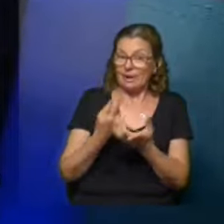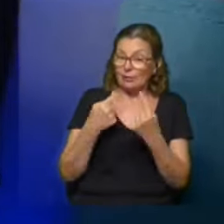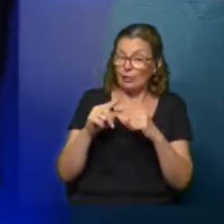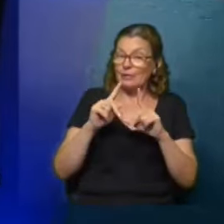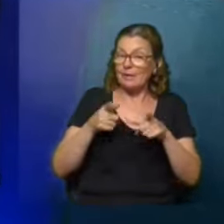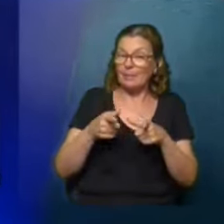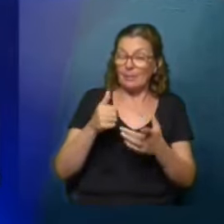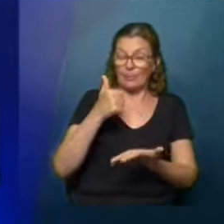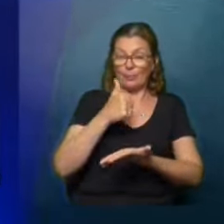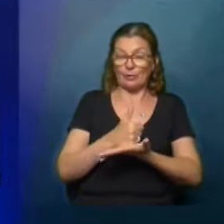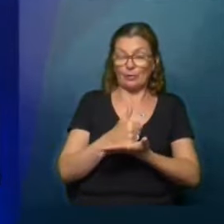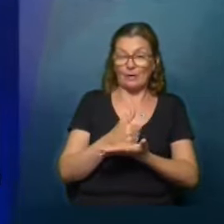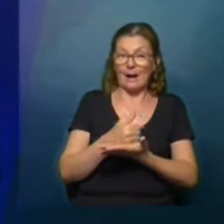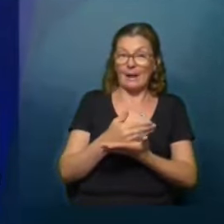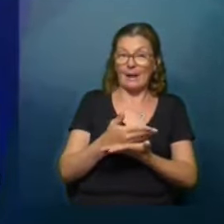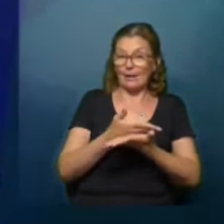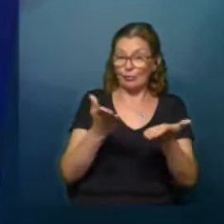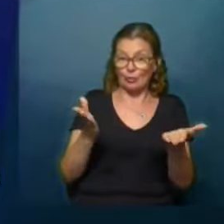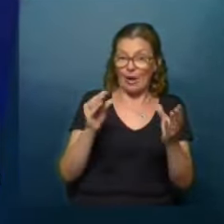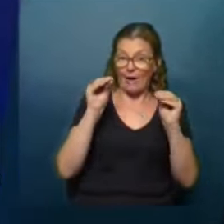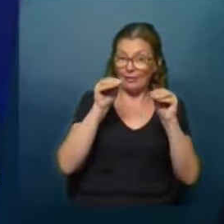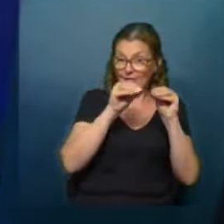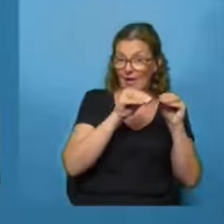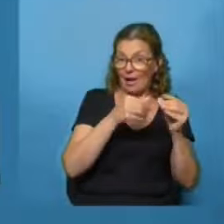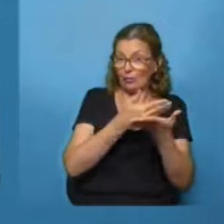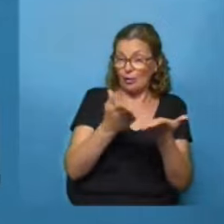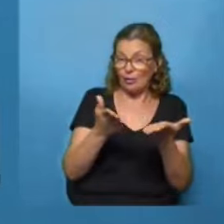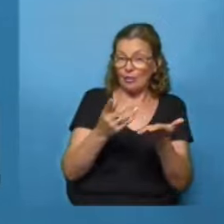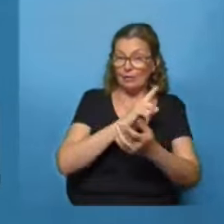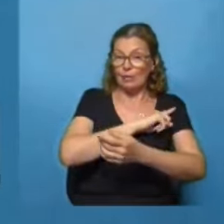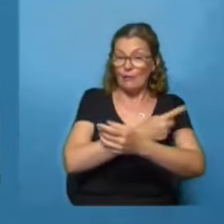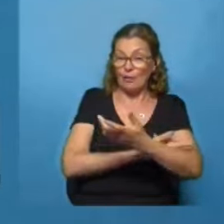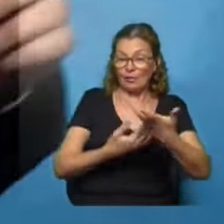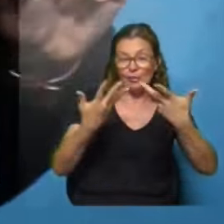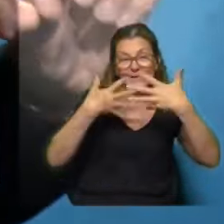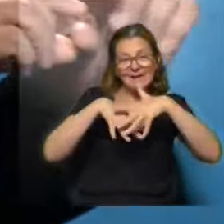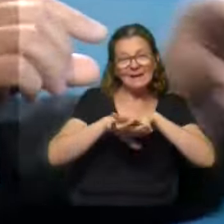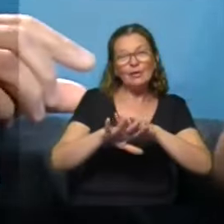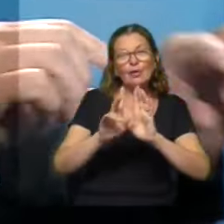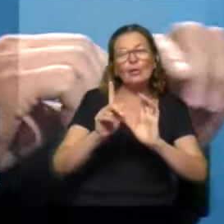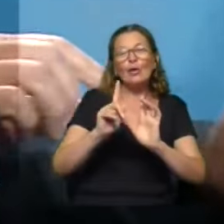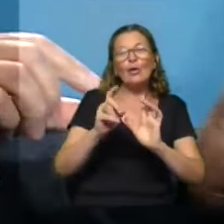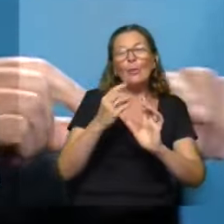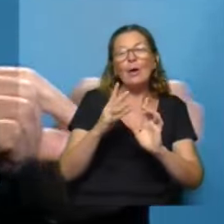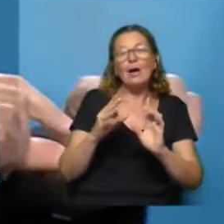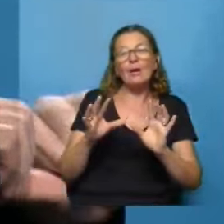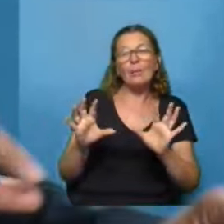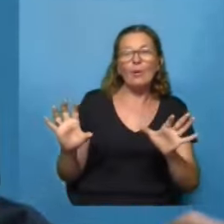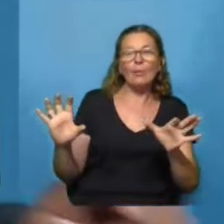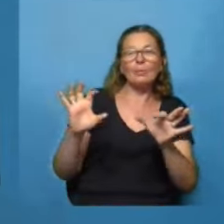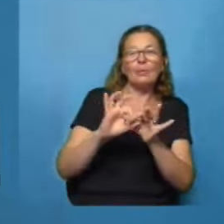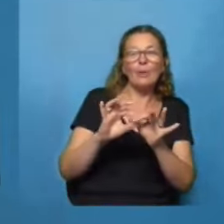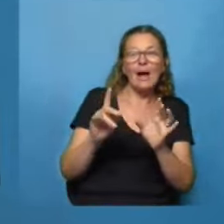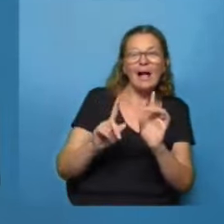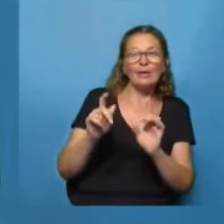también mi posición era convocar a hacer ese esfuerzo de integrar eso, no como una cosa, como un cliché, como un